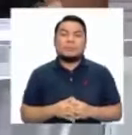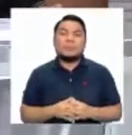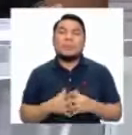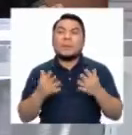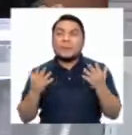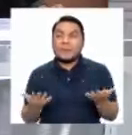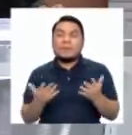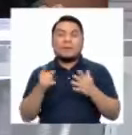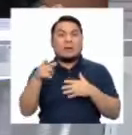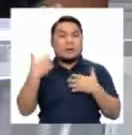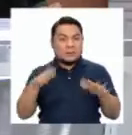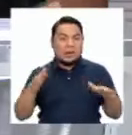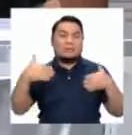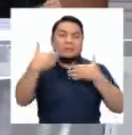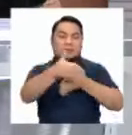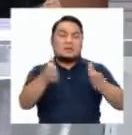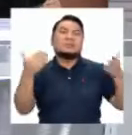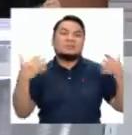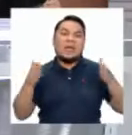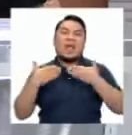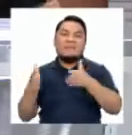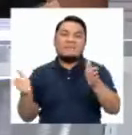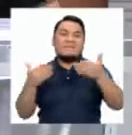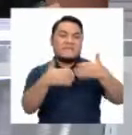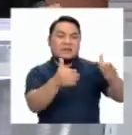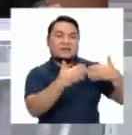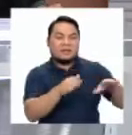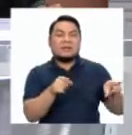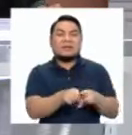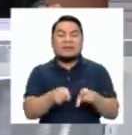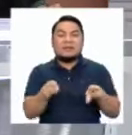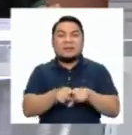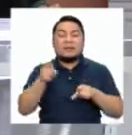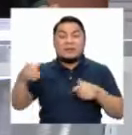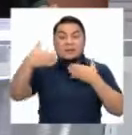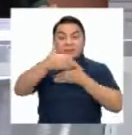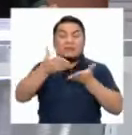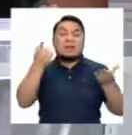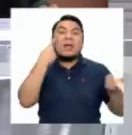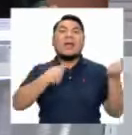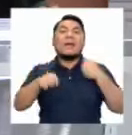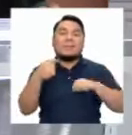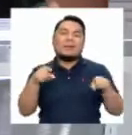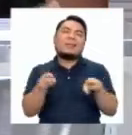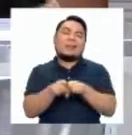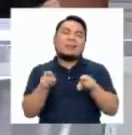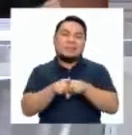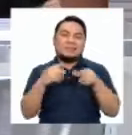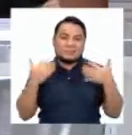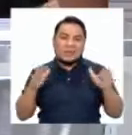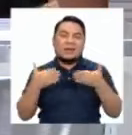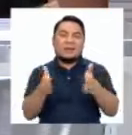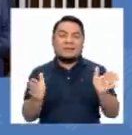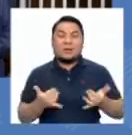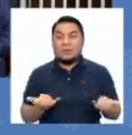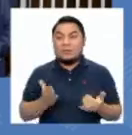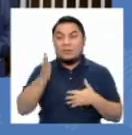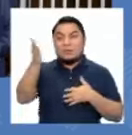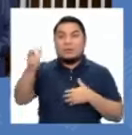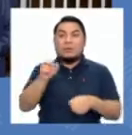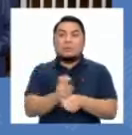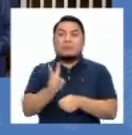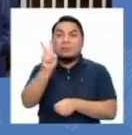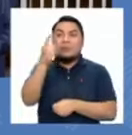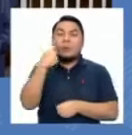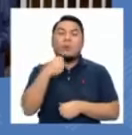Bueno, abrieron los centros comerciales y también abrió el emporio comercial de Gamarra. Así es, y nos vamos a ir hasta La Victoria para conversar con